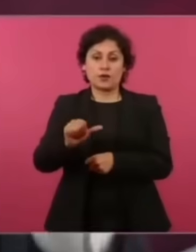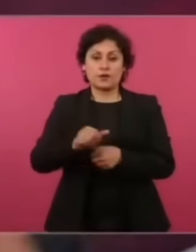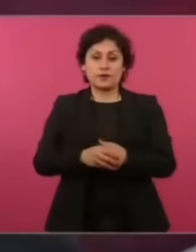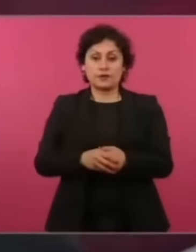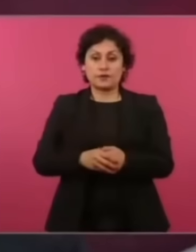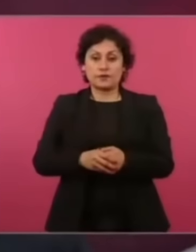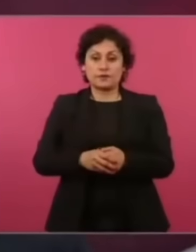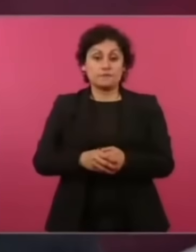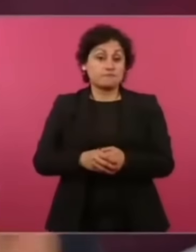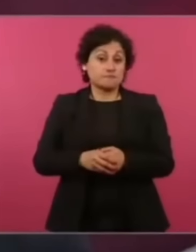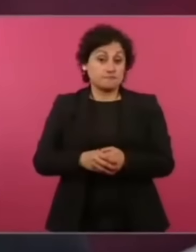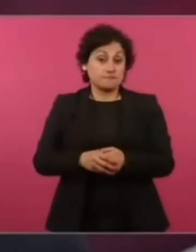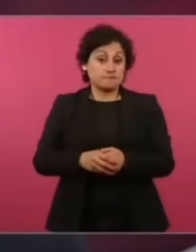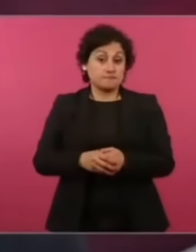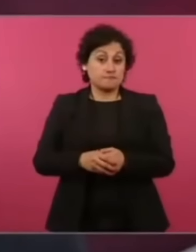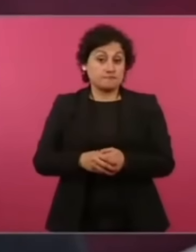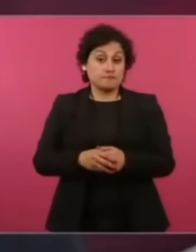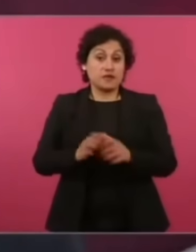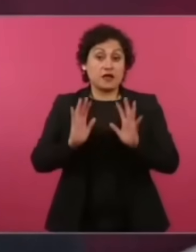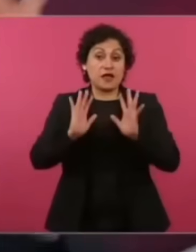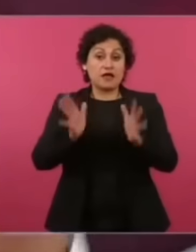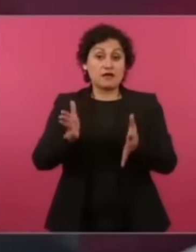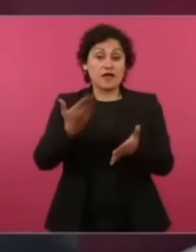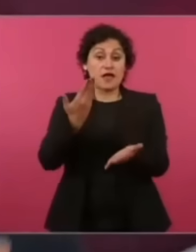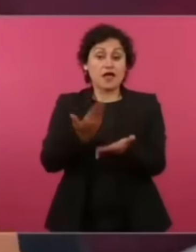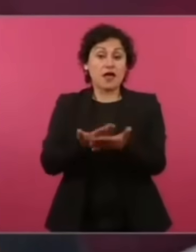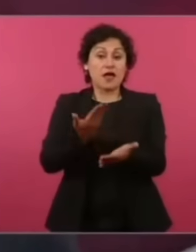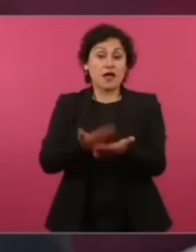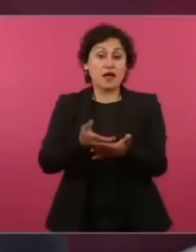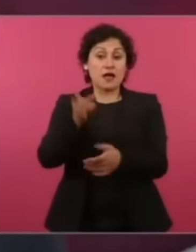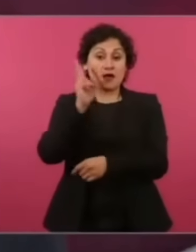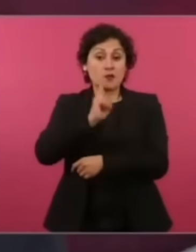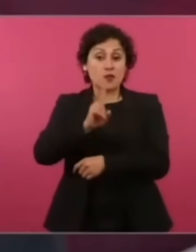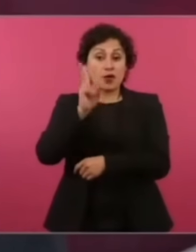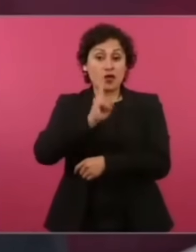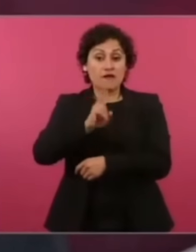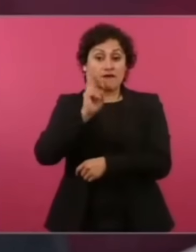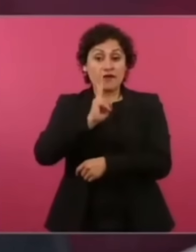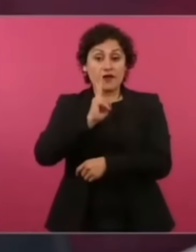y se establece en los hechos un narcoestado,